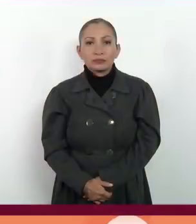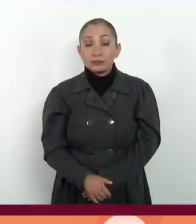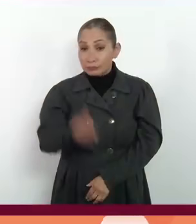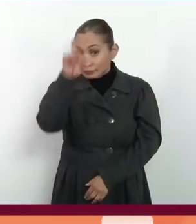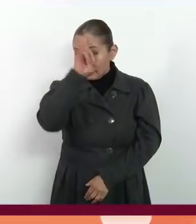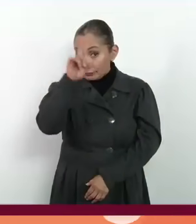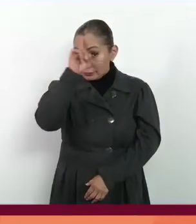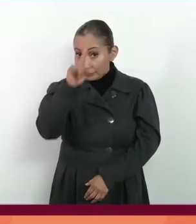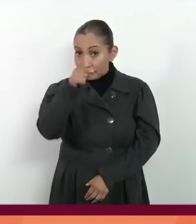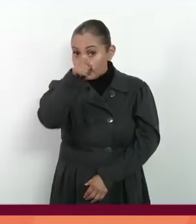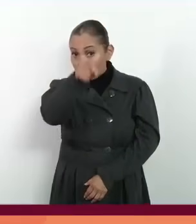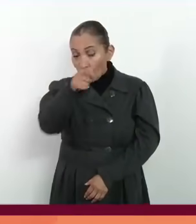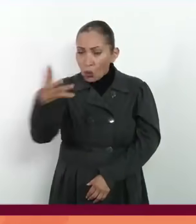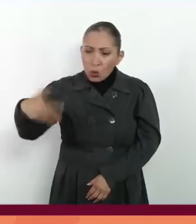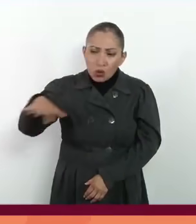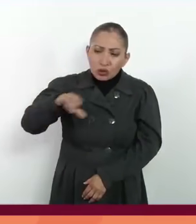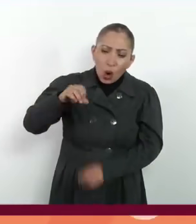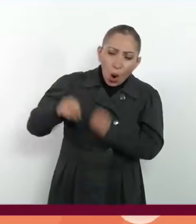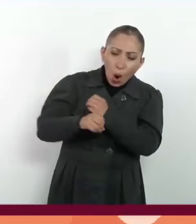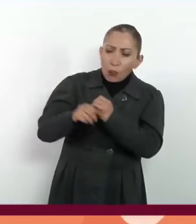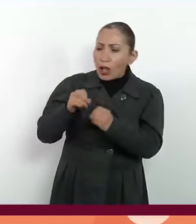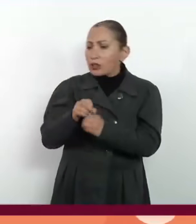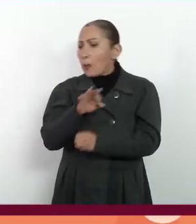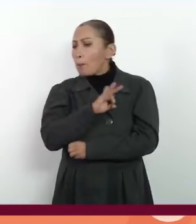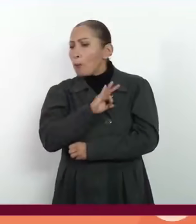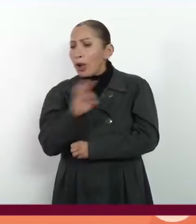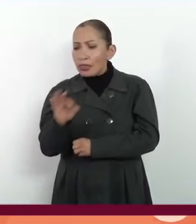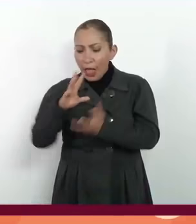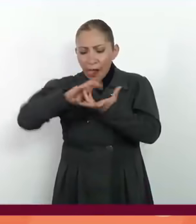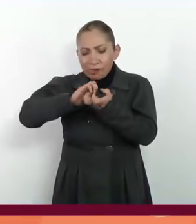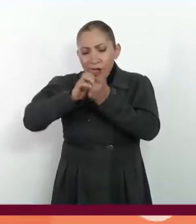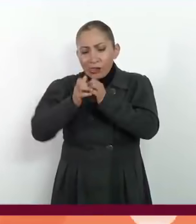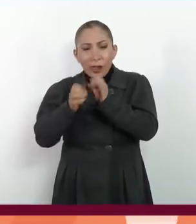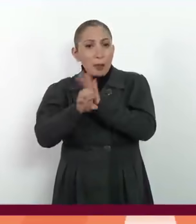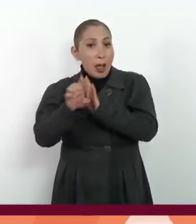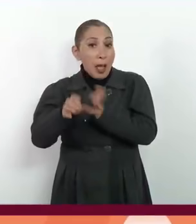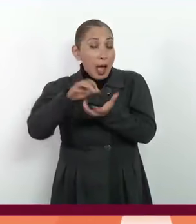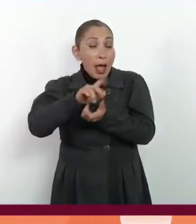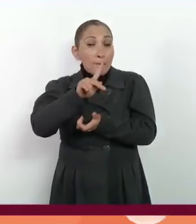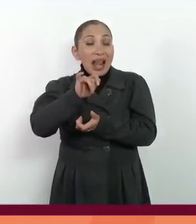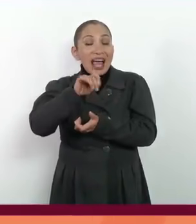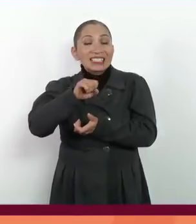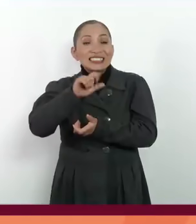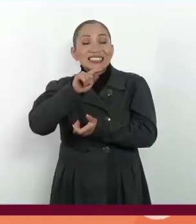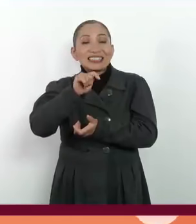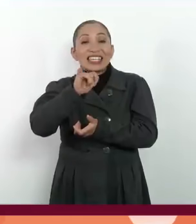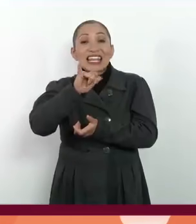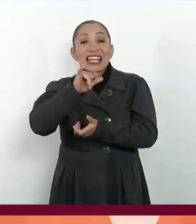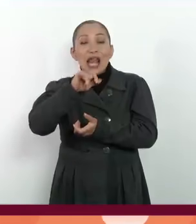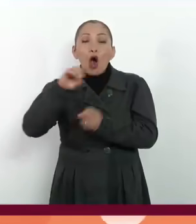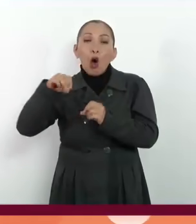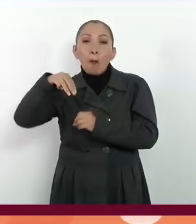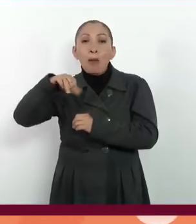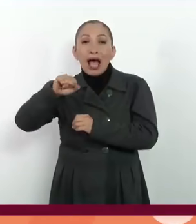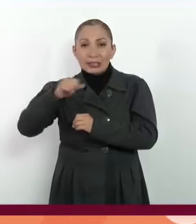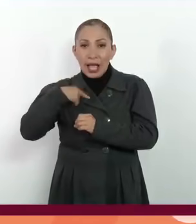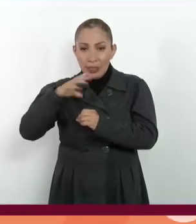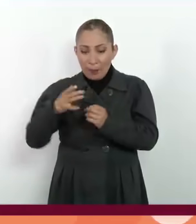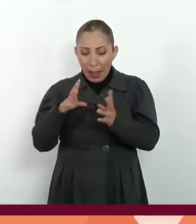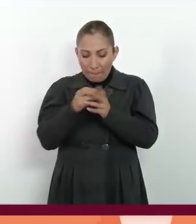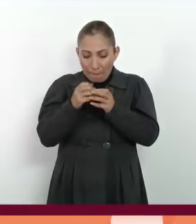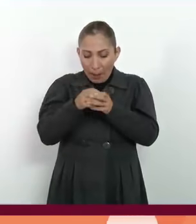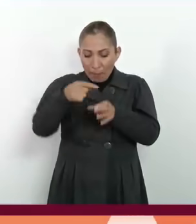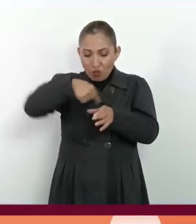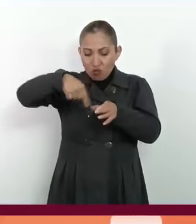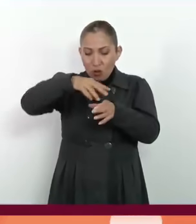Les recomendamos que busquen algún objeto que puedan moldear, como plastilina o masa. Formen